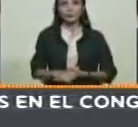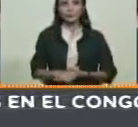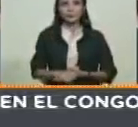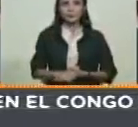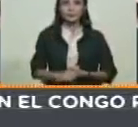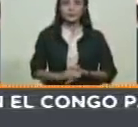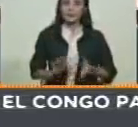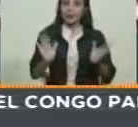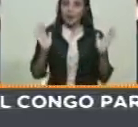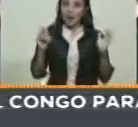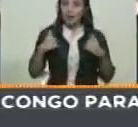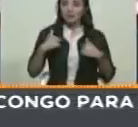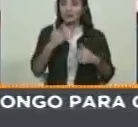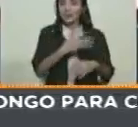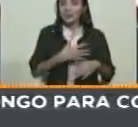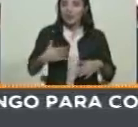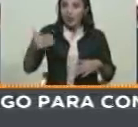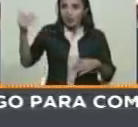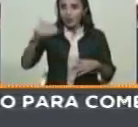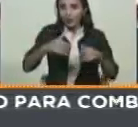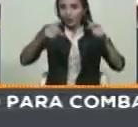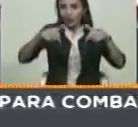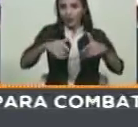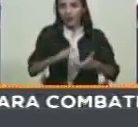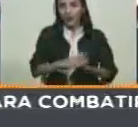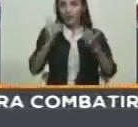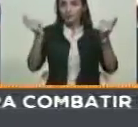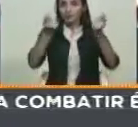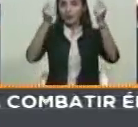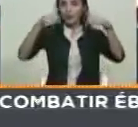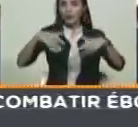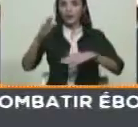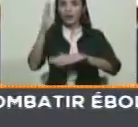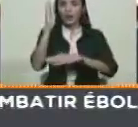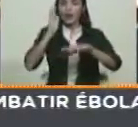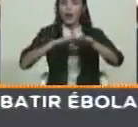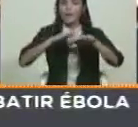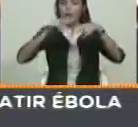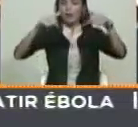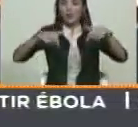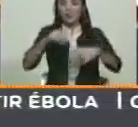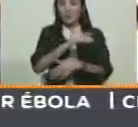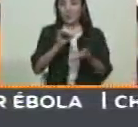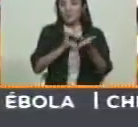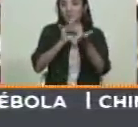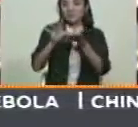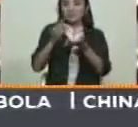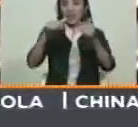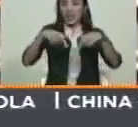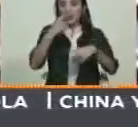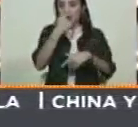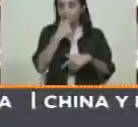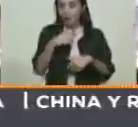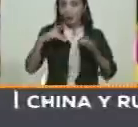si se atreve henri falcón a venir a ser campaña lara porque el ara no lo quiere nadie